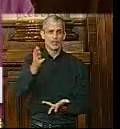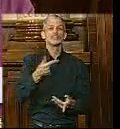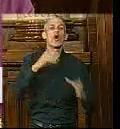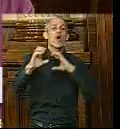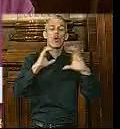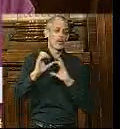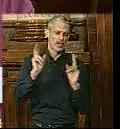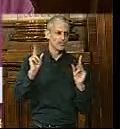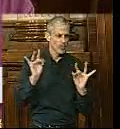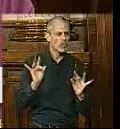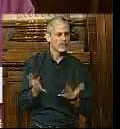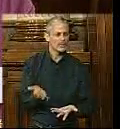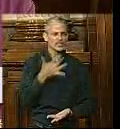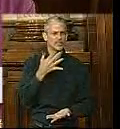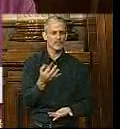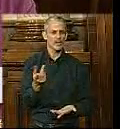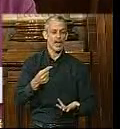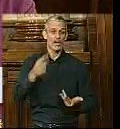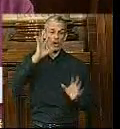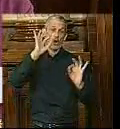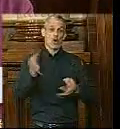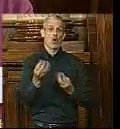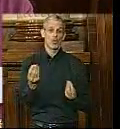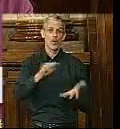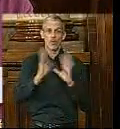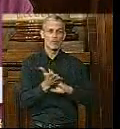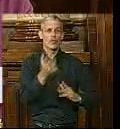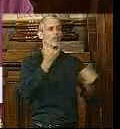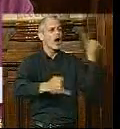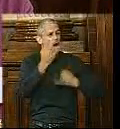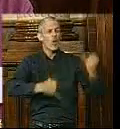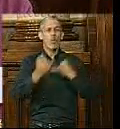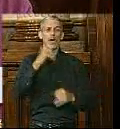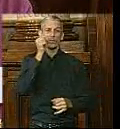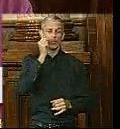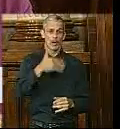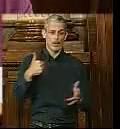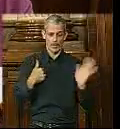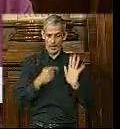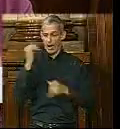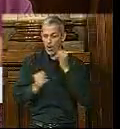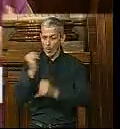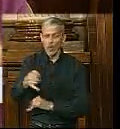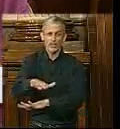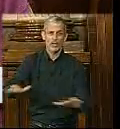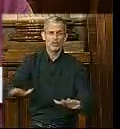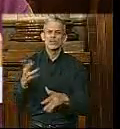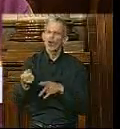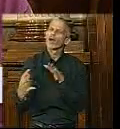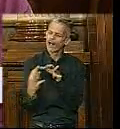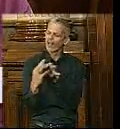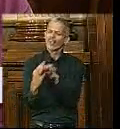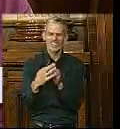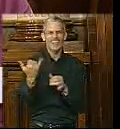se hace muy difícil y obviamente el acceso a los cuentos que los padres en general le cuentan y donde se crea ahí sí